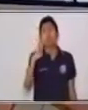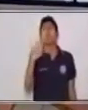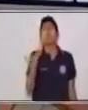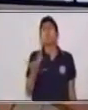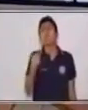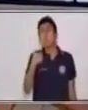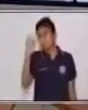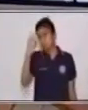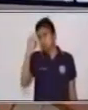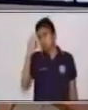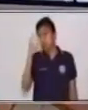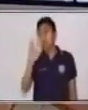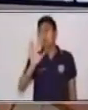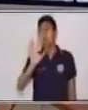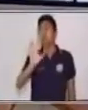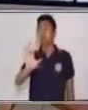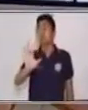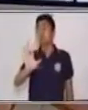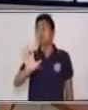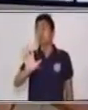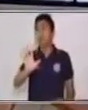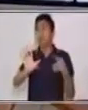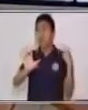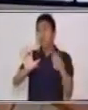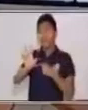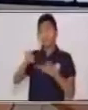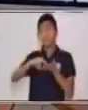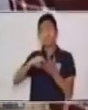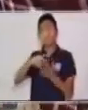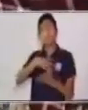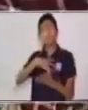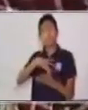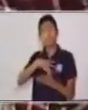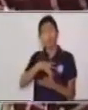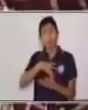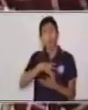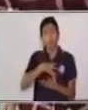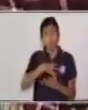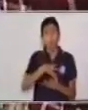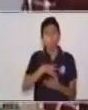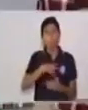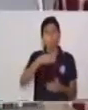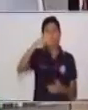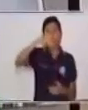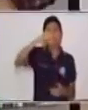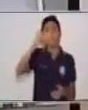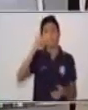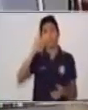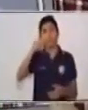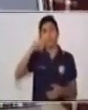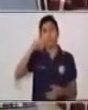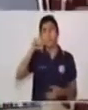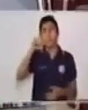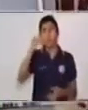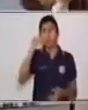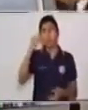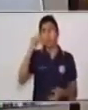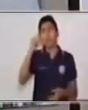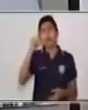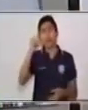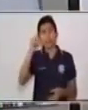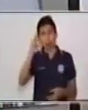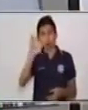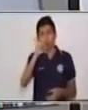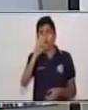artículos y adjetivos sintácticamente van a ser un modificador directo. Muy bien. Y productos va a ser un